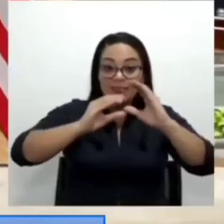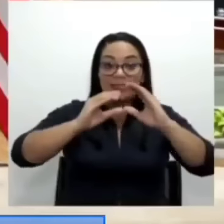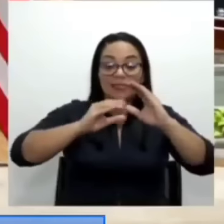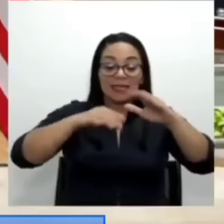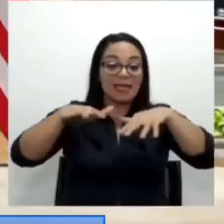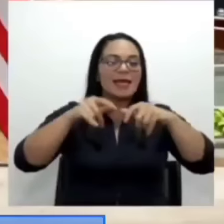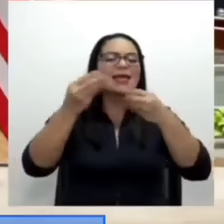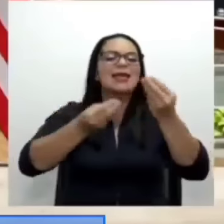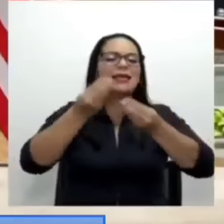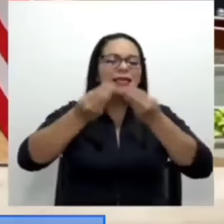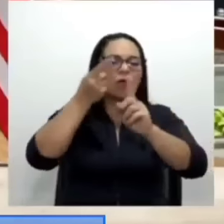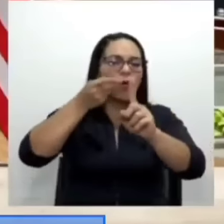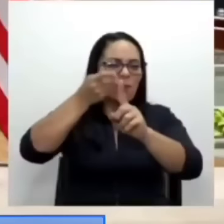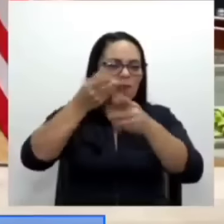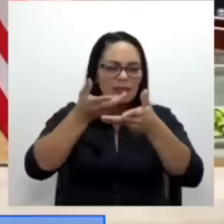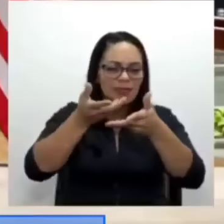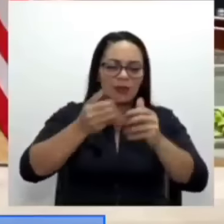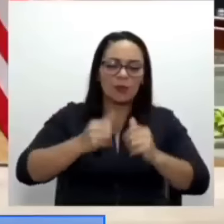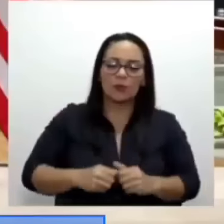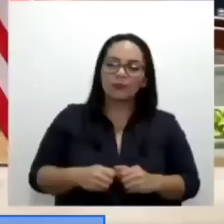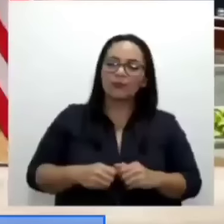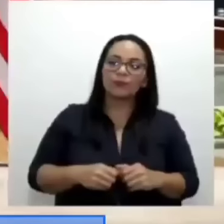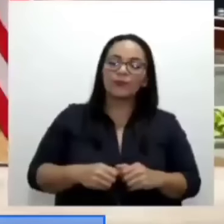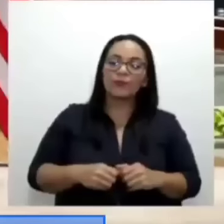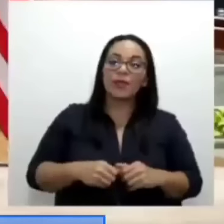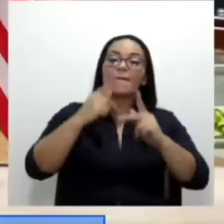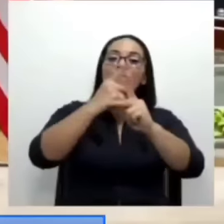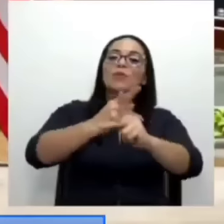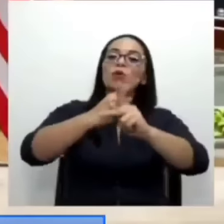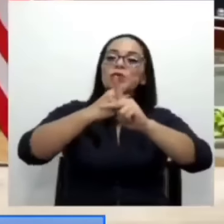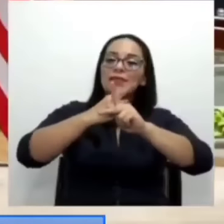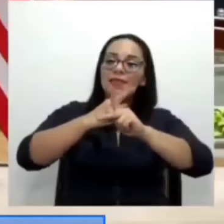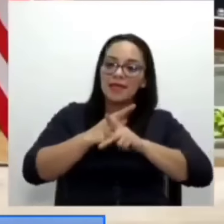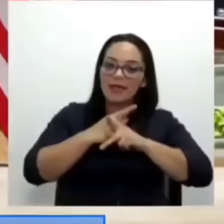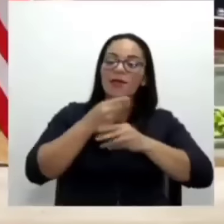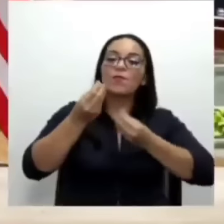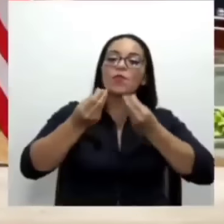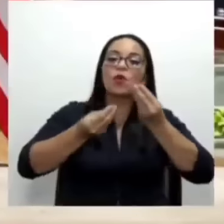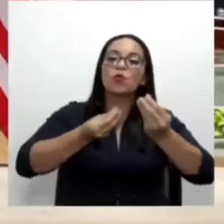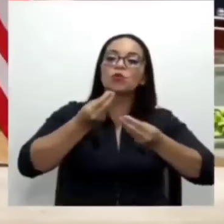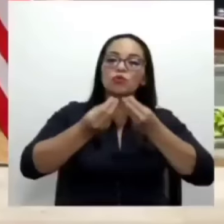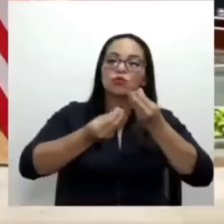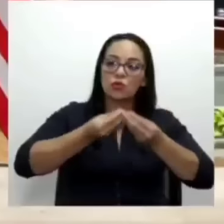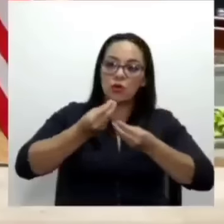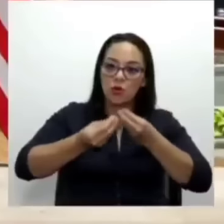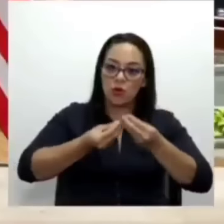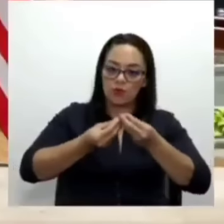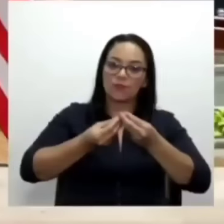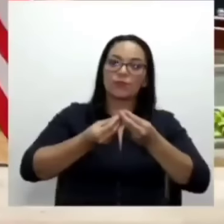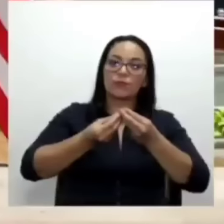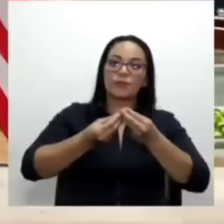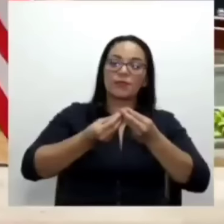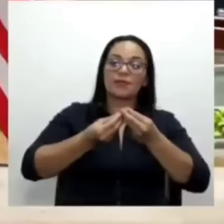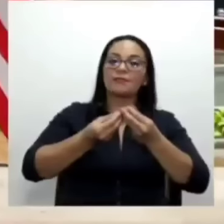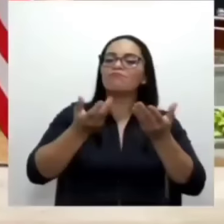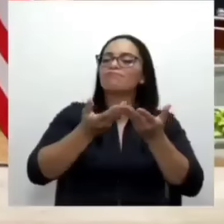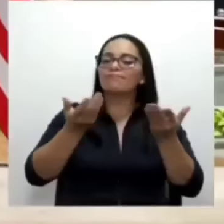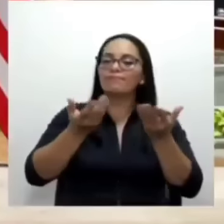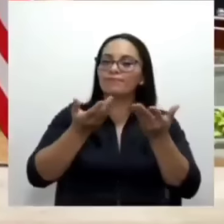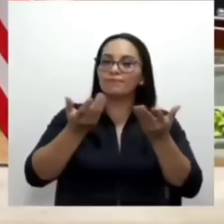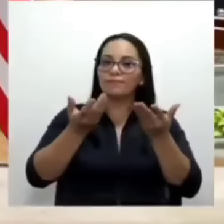lo que pretende es proteger la producción del cerebro